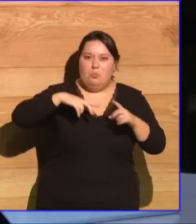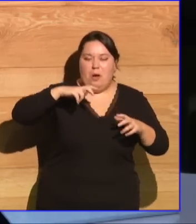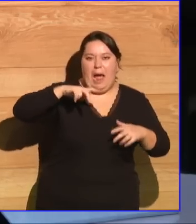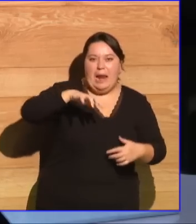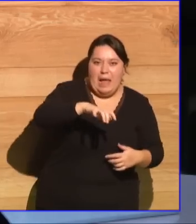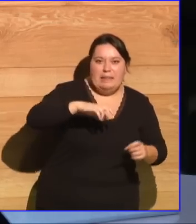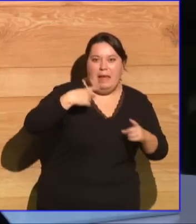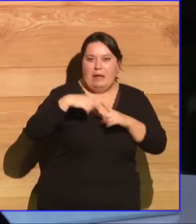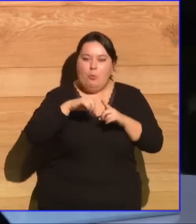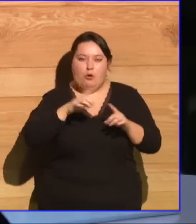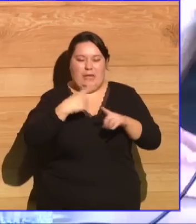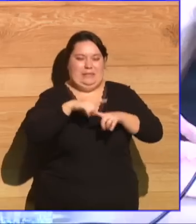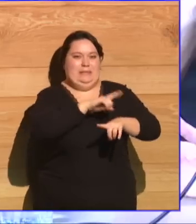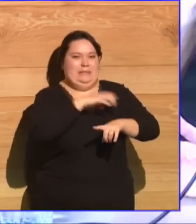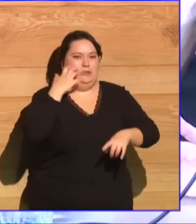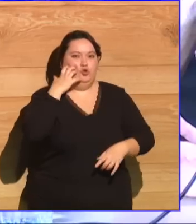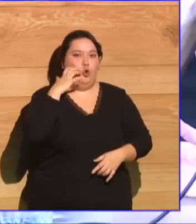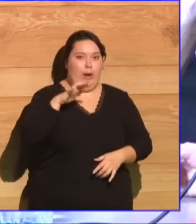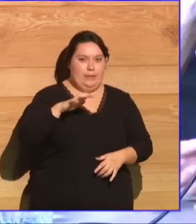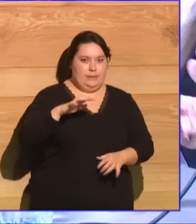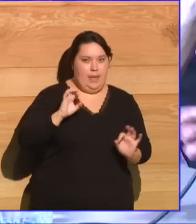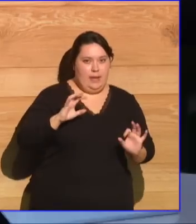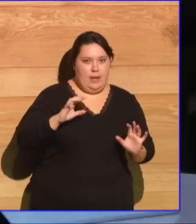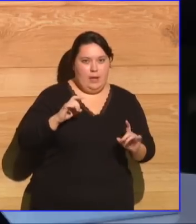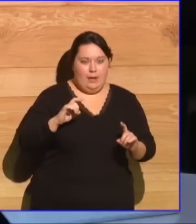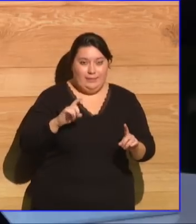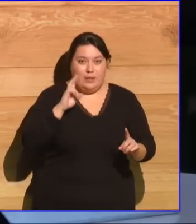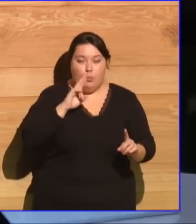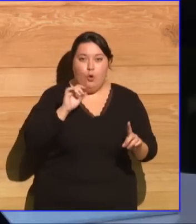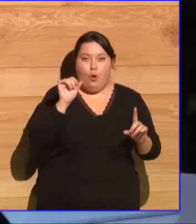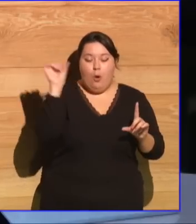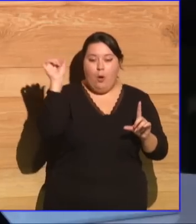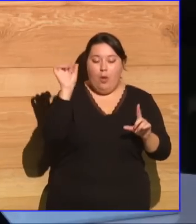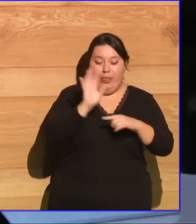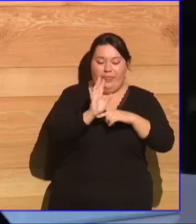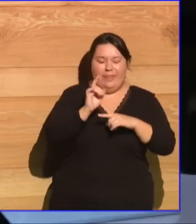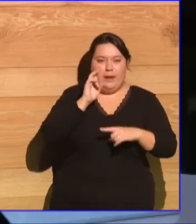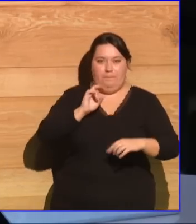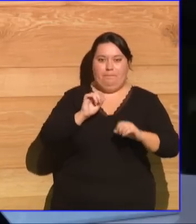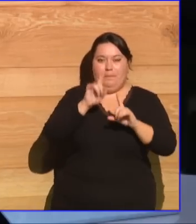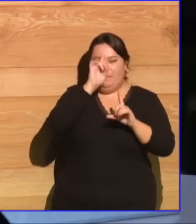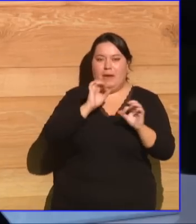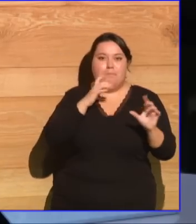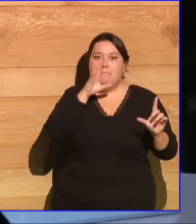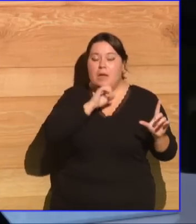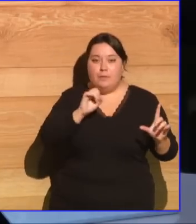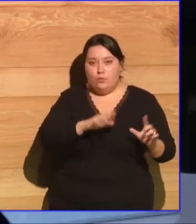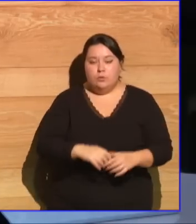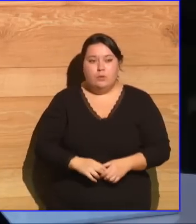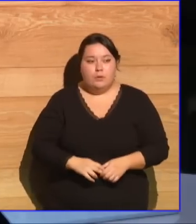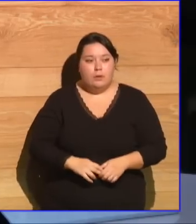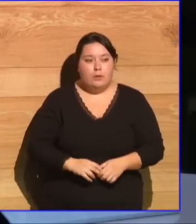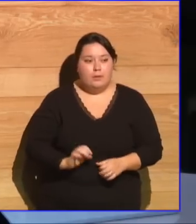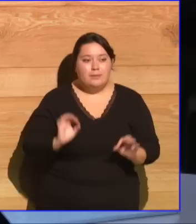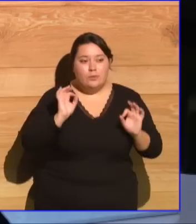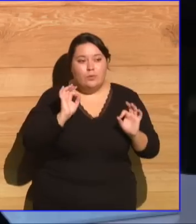arañas y Completamente muebles. surrealista, además. Efectivamente. Eso es una imagen cinematográfica cinematográfica magnífica. Y seguro que